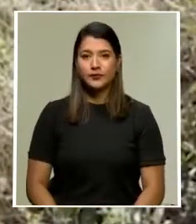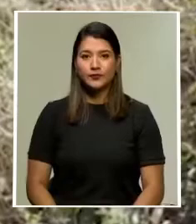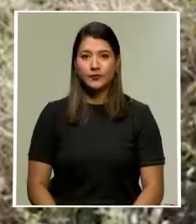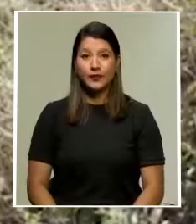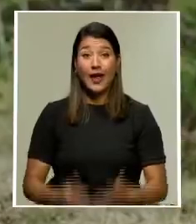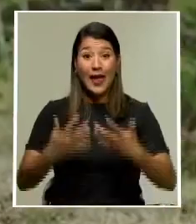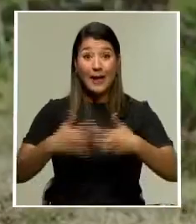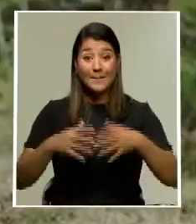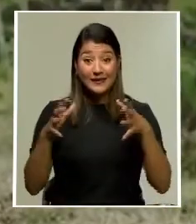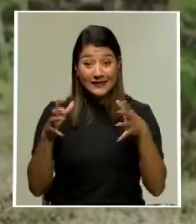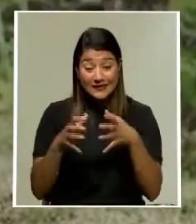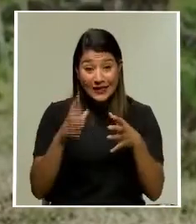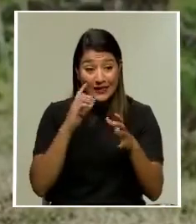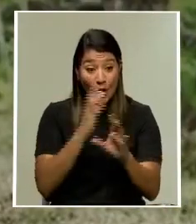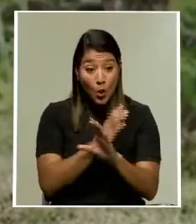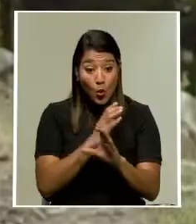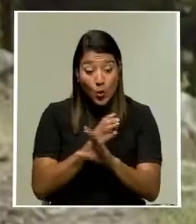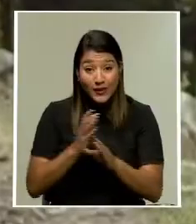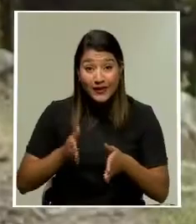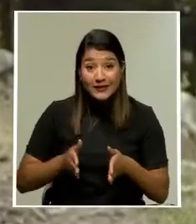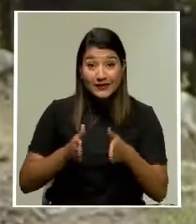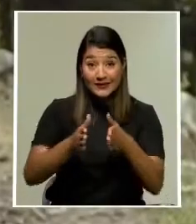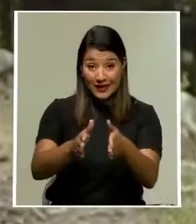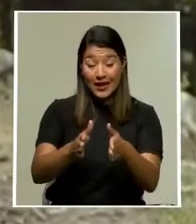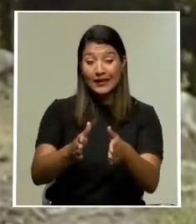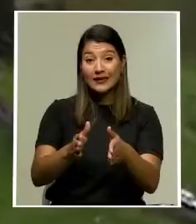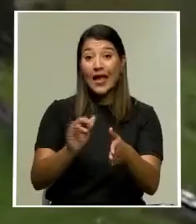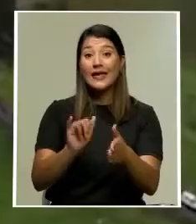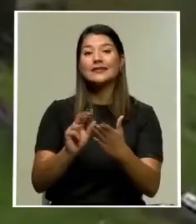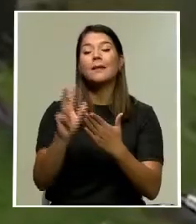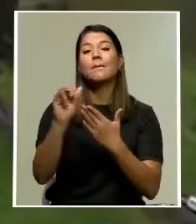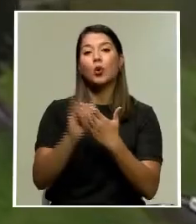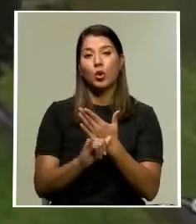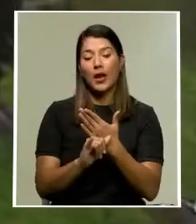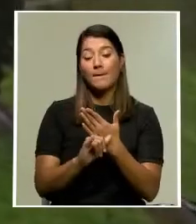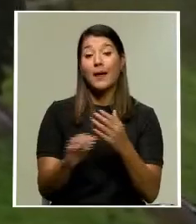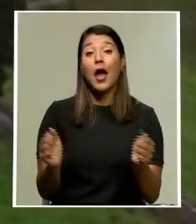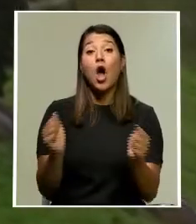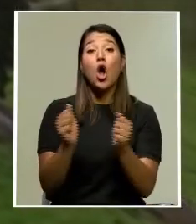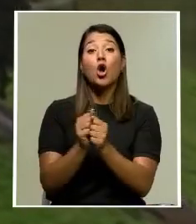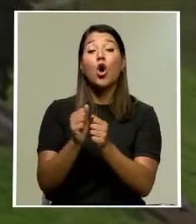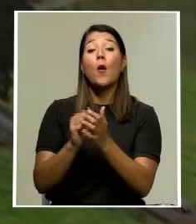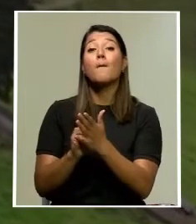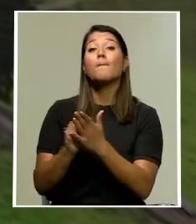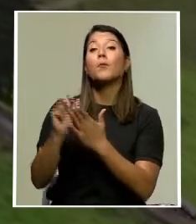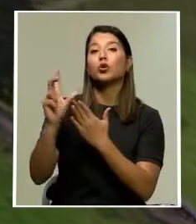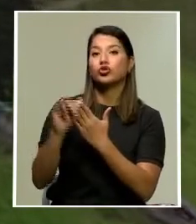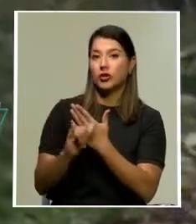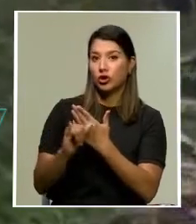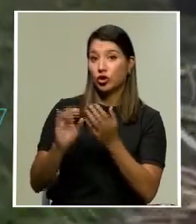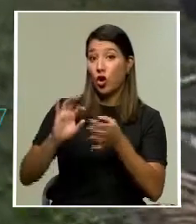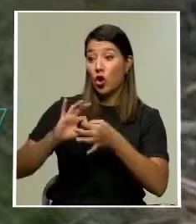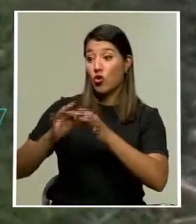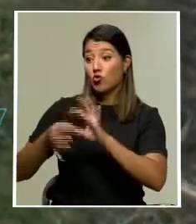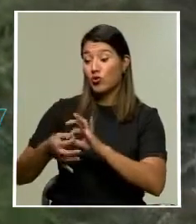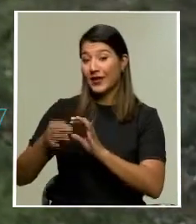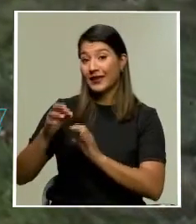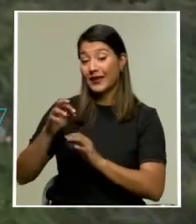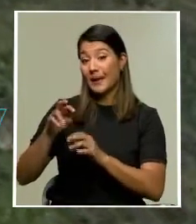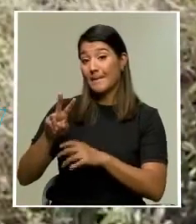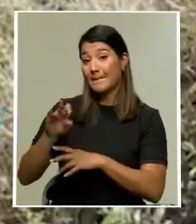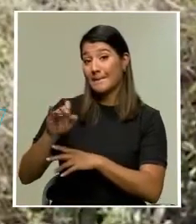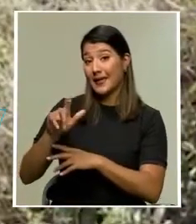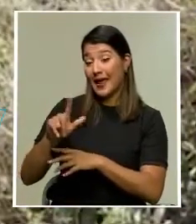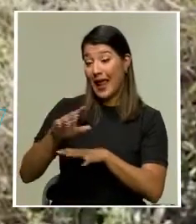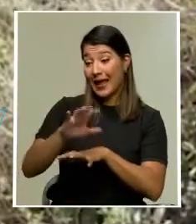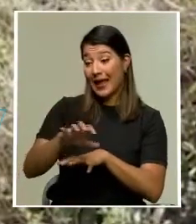Microempresas de mantenimiento vial por estándares comunitarios es un programa que, junto al programa de la Red Vial Cantonal del Ministerio de Obras Públicas